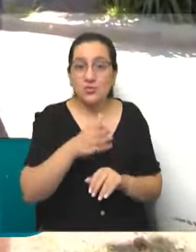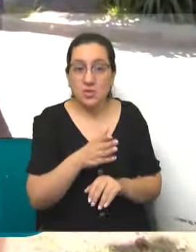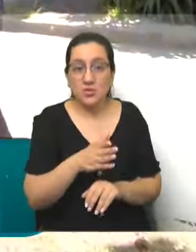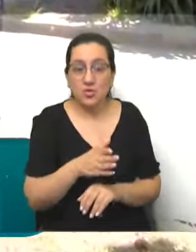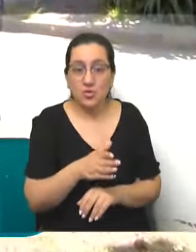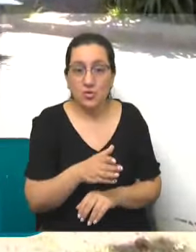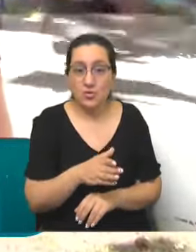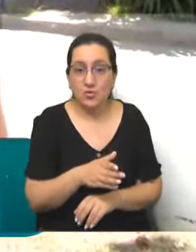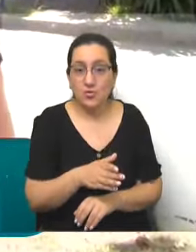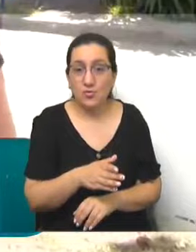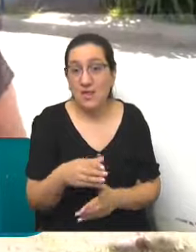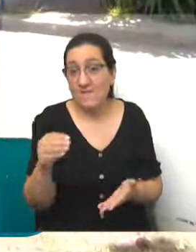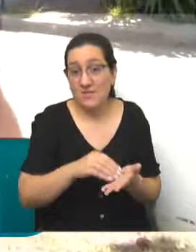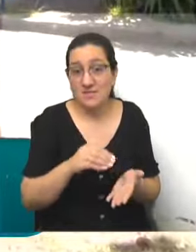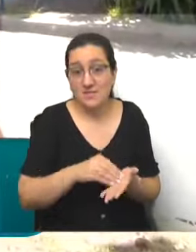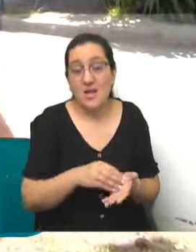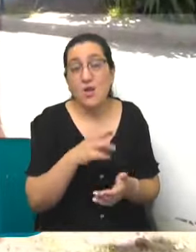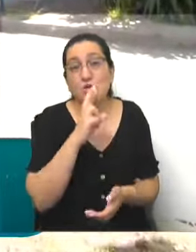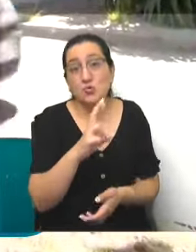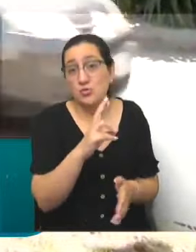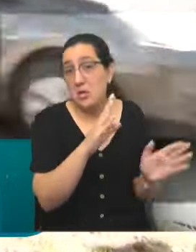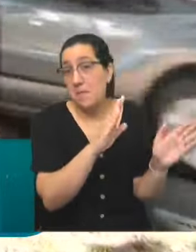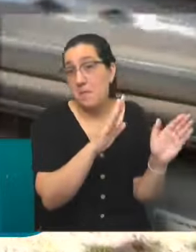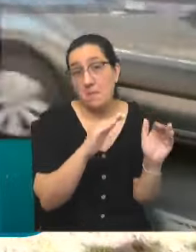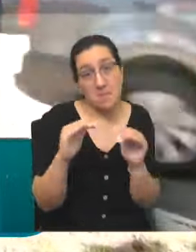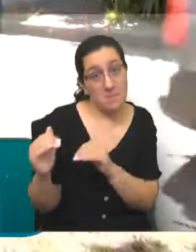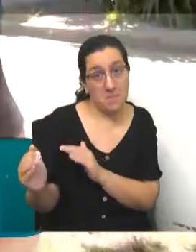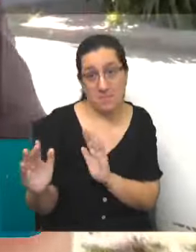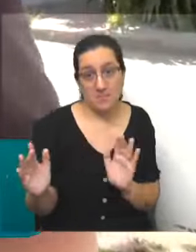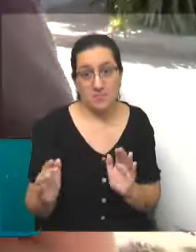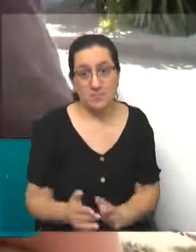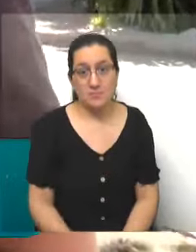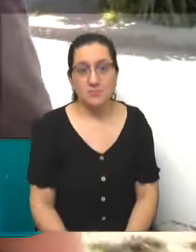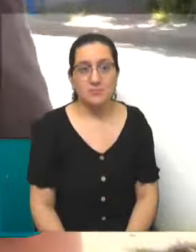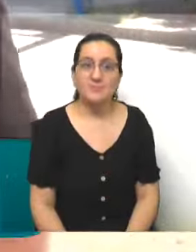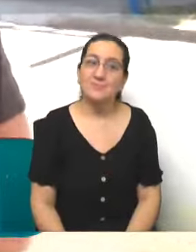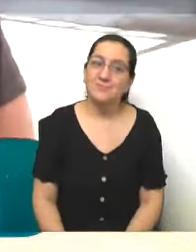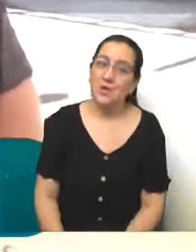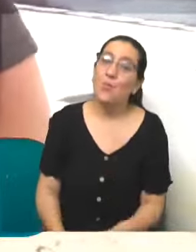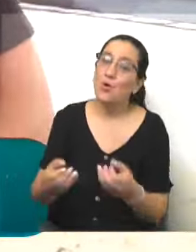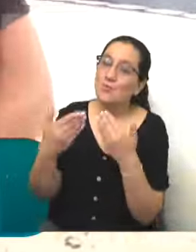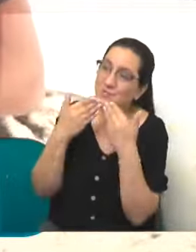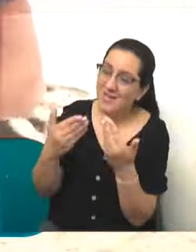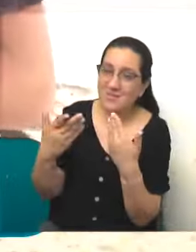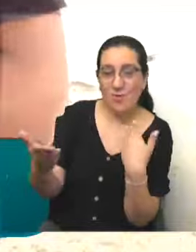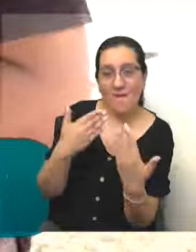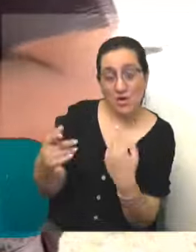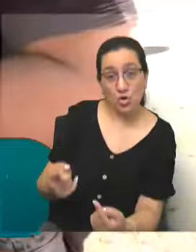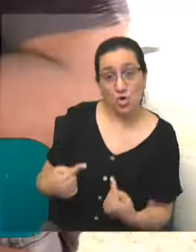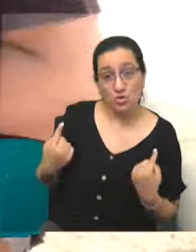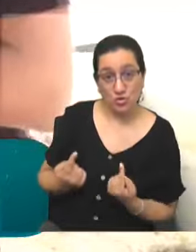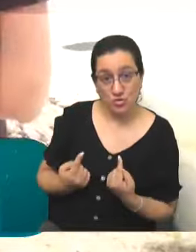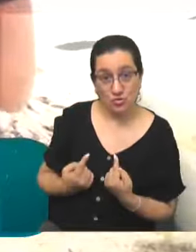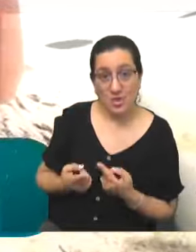de las veces, los resultados serían los mismos. Bien, excelente. Qué bueno, Nacho, gracias por conversar con nosotros y por